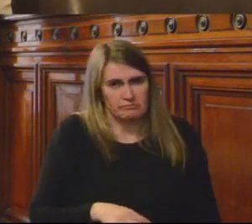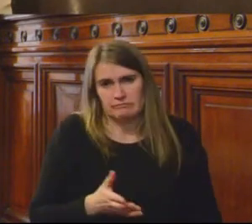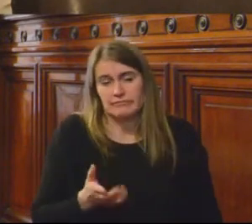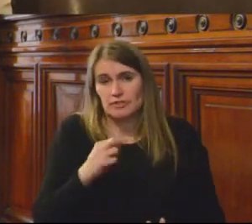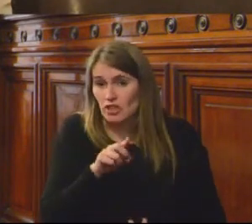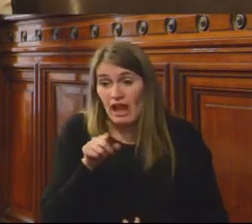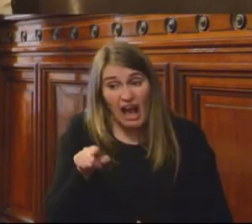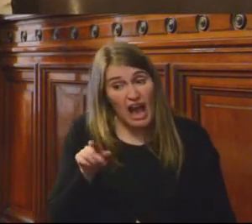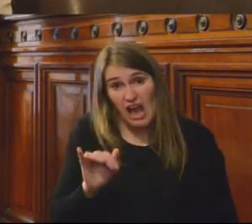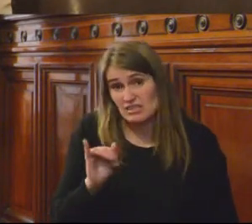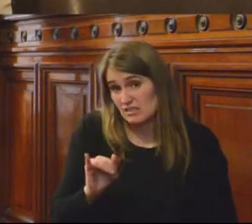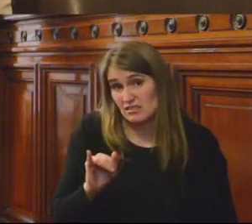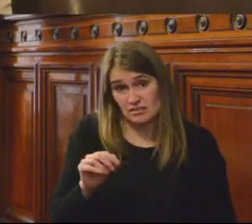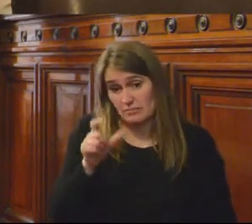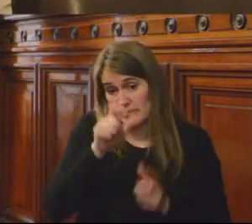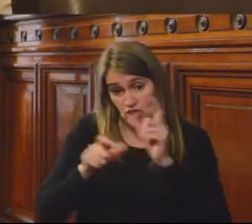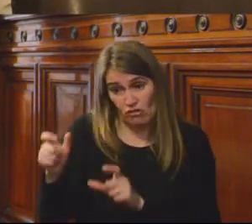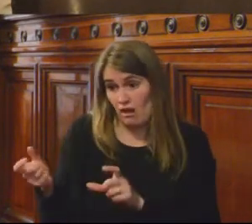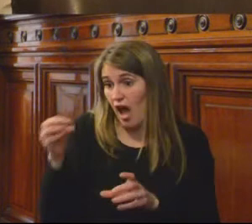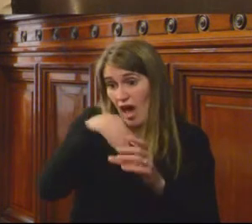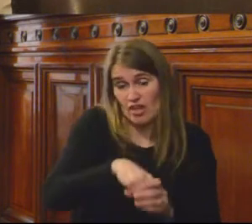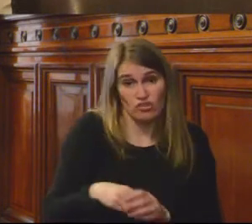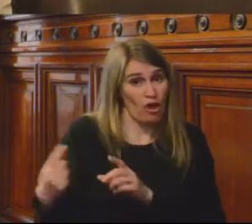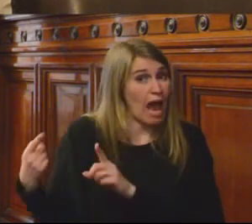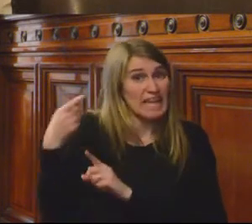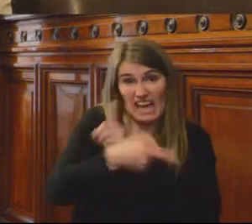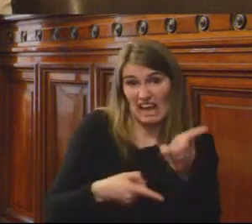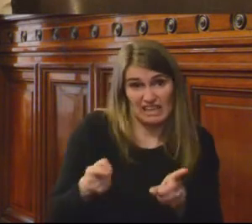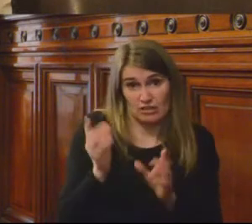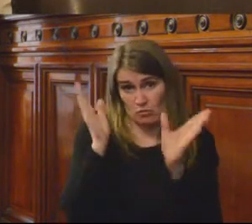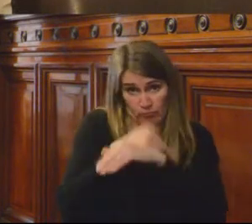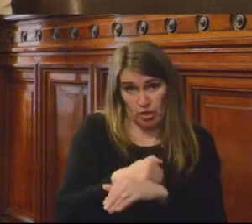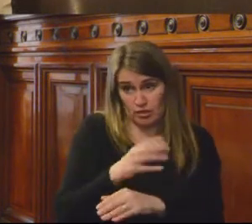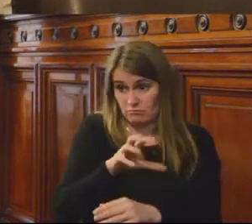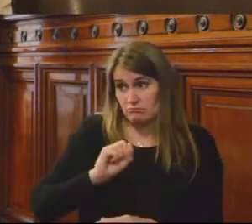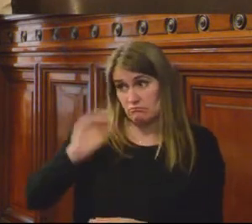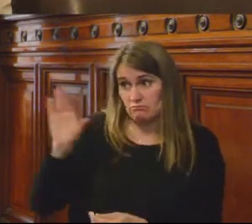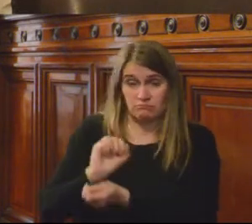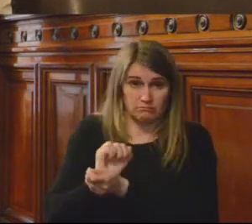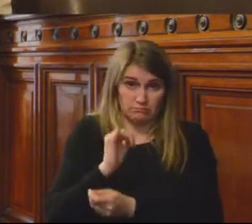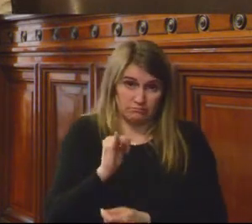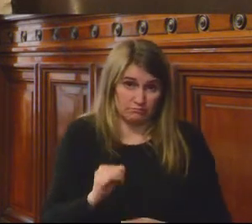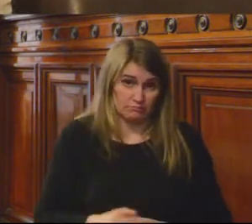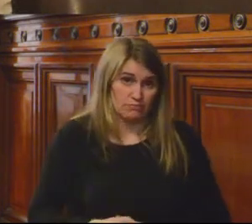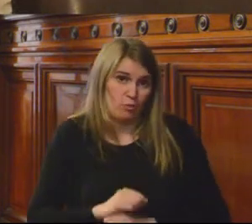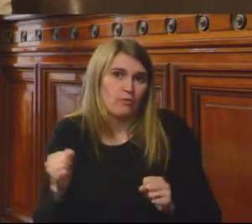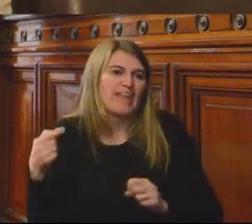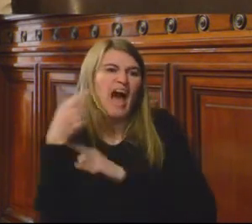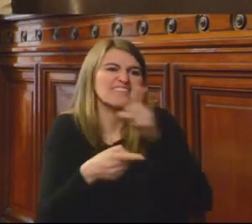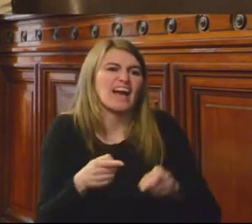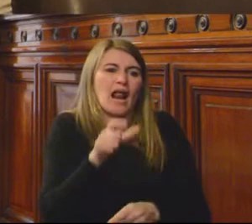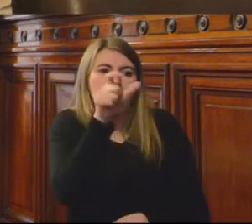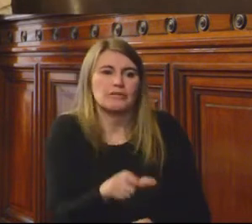sido imputadas por ataque a instalaciones militares o el delito de ataque al centinela, que es la persona encargada